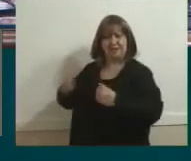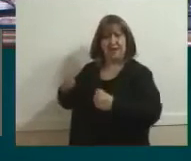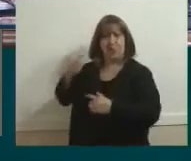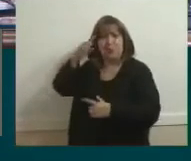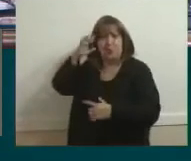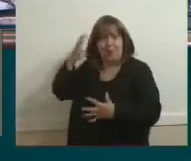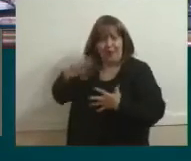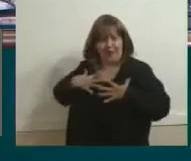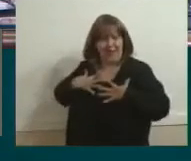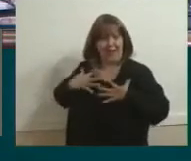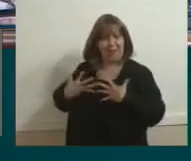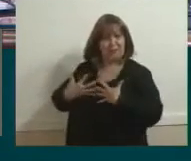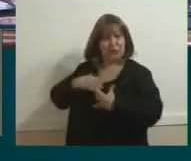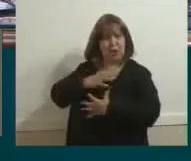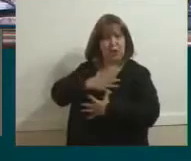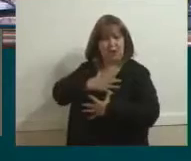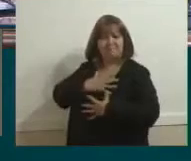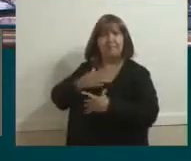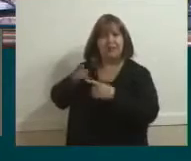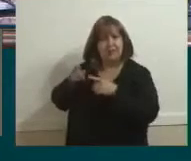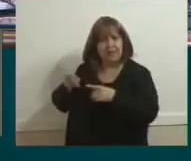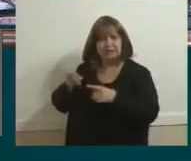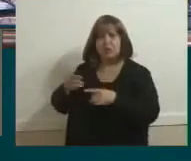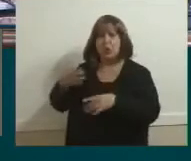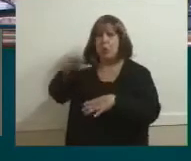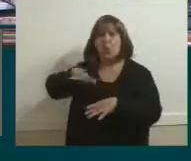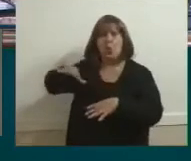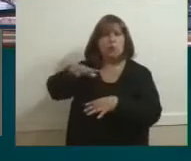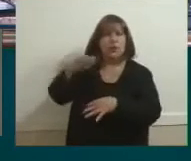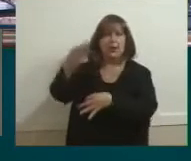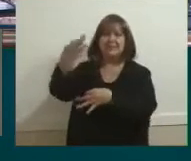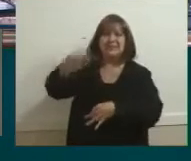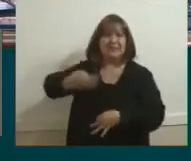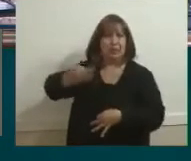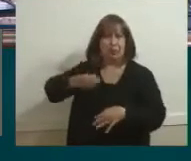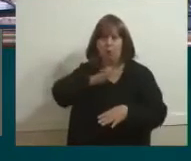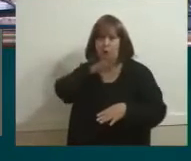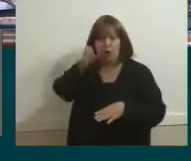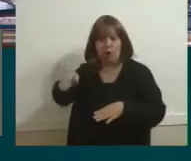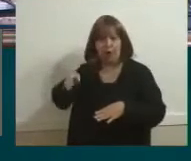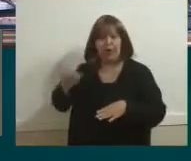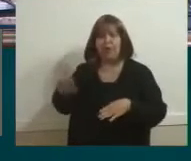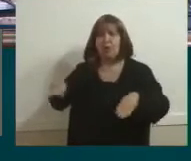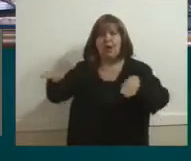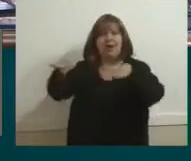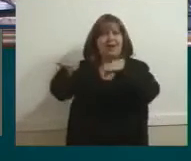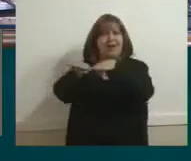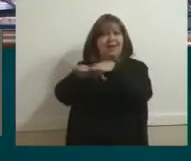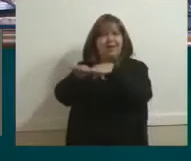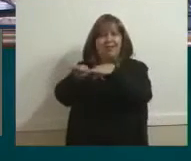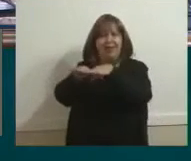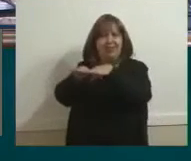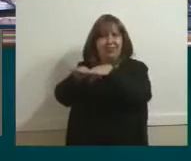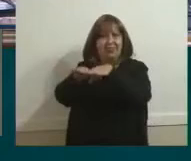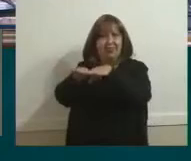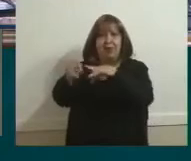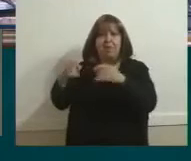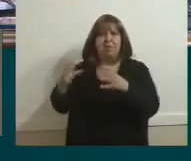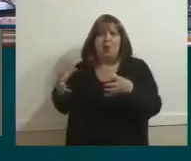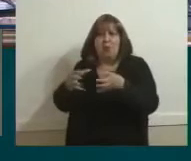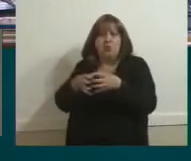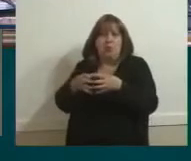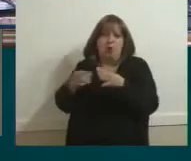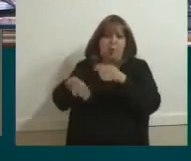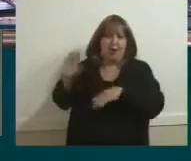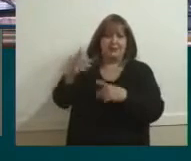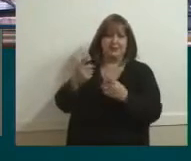categórica es un sitio seguro y constituye una herramienta de equidad social indispensable particularmente para los grupos más